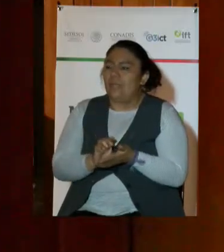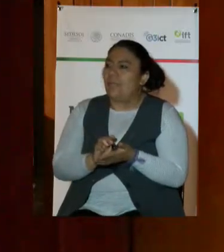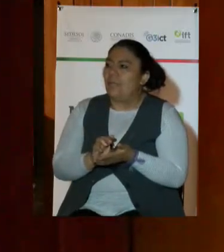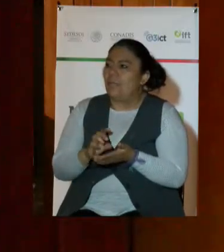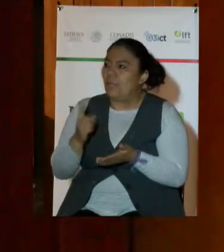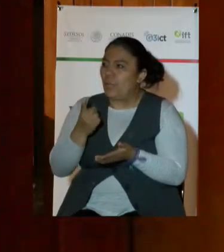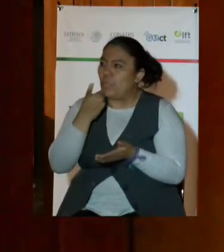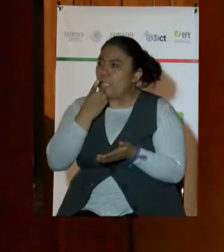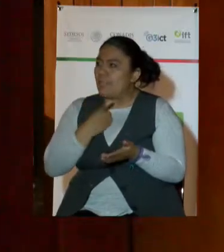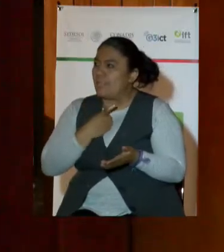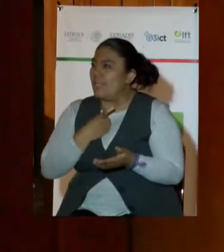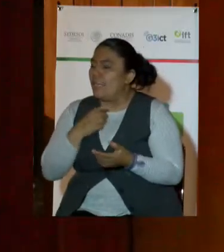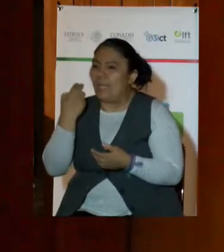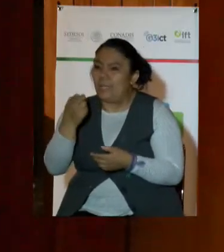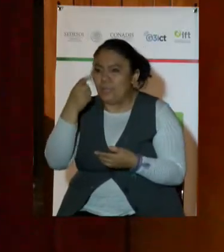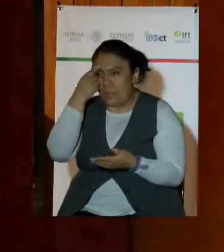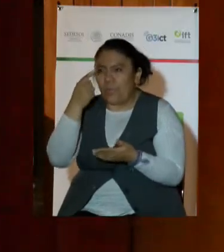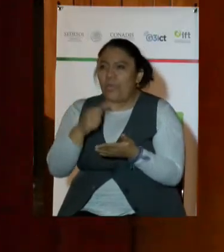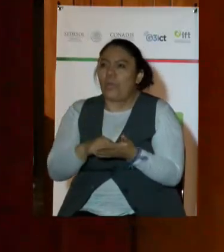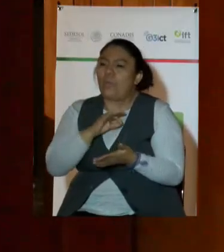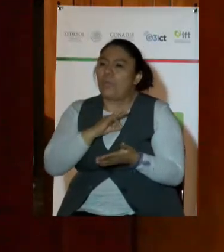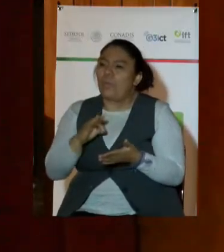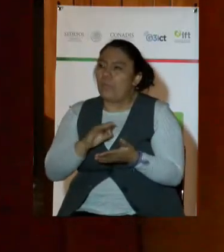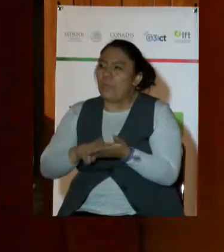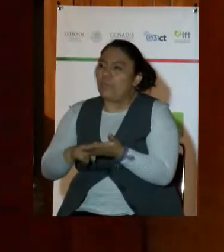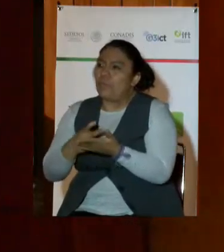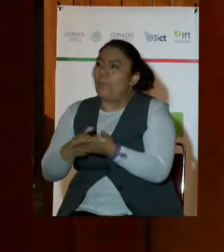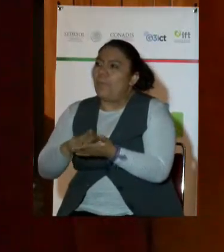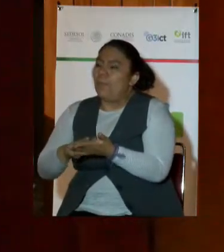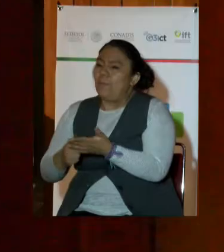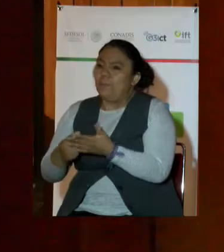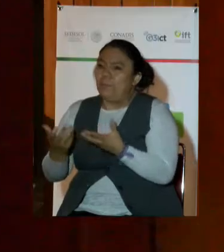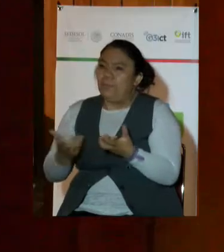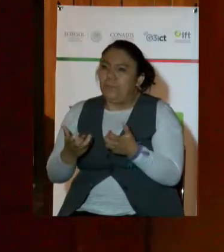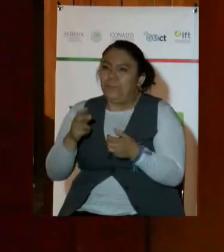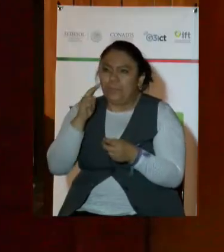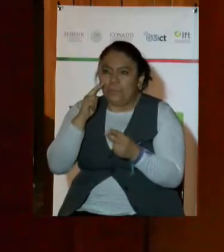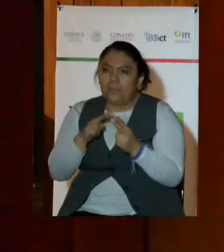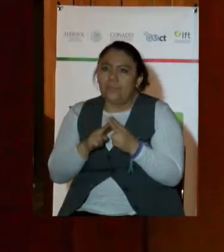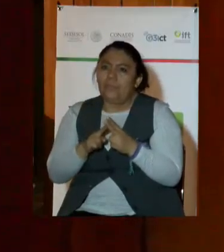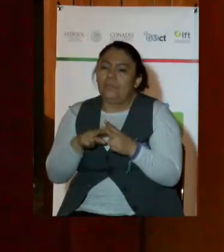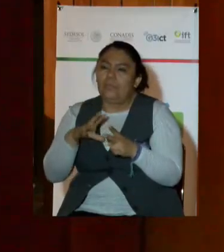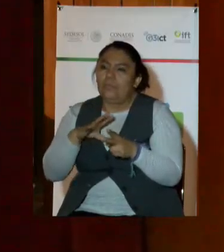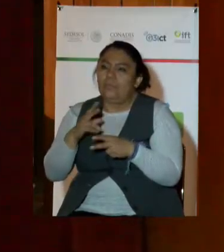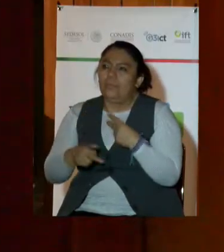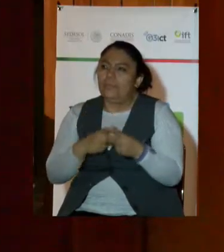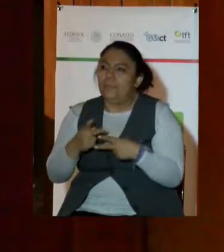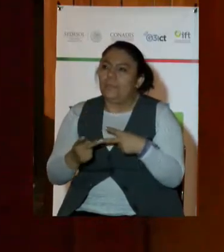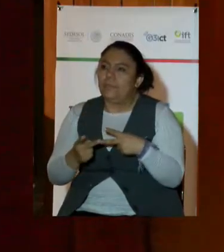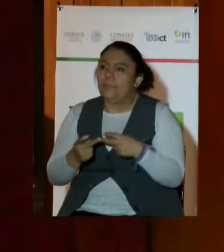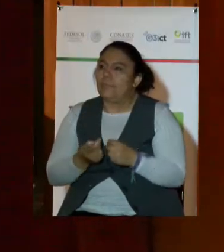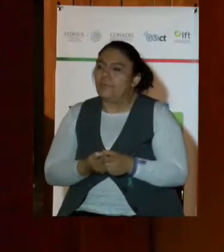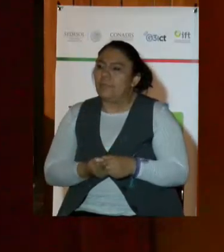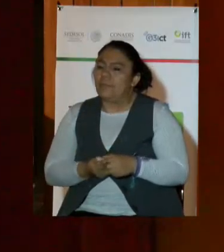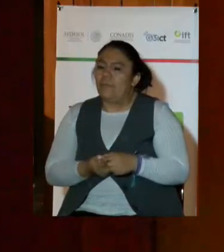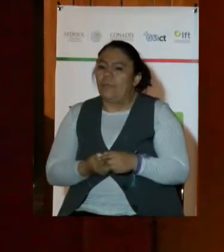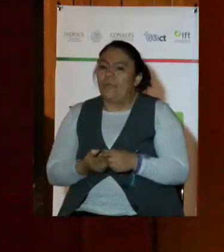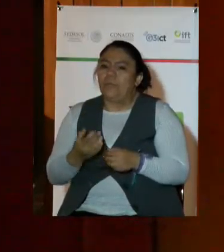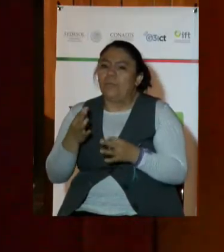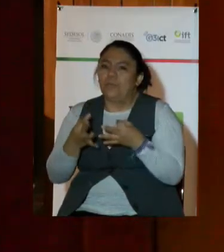Hubo muchas que sí lo sabían. El día de ayer estuvimos platicando con algunos de ellos y de verdad que es interesante escuchar,